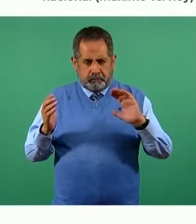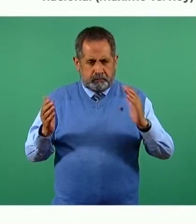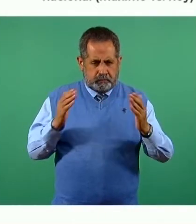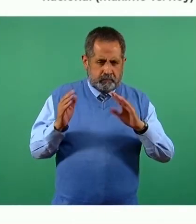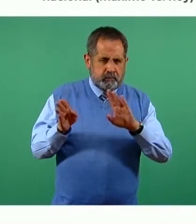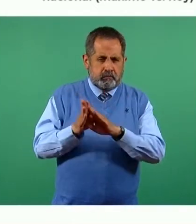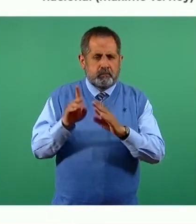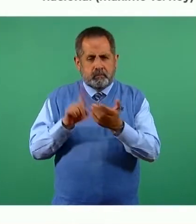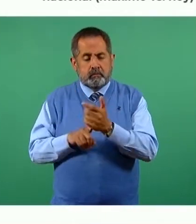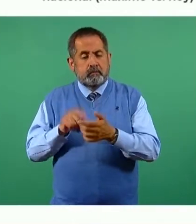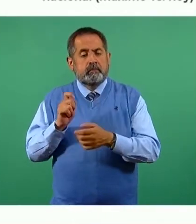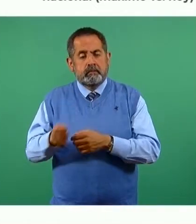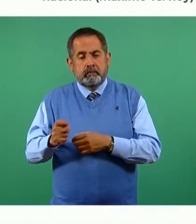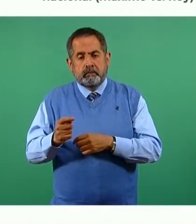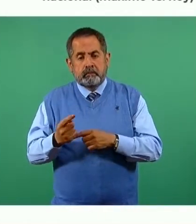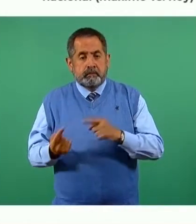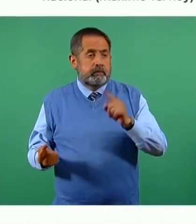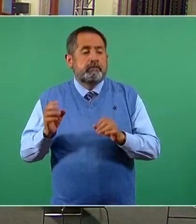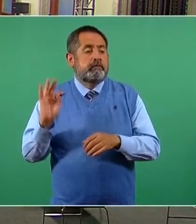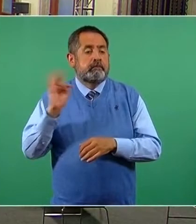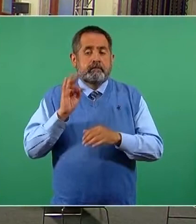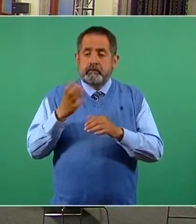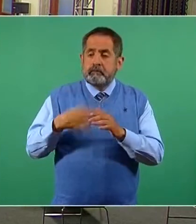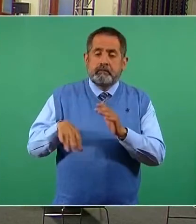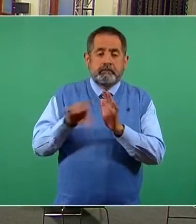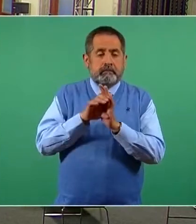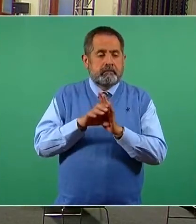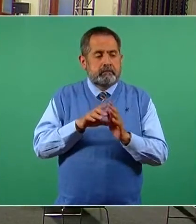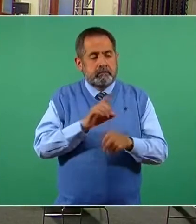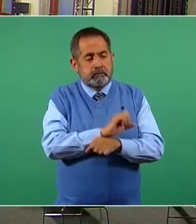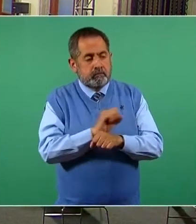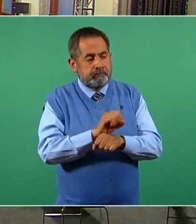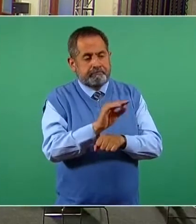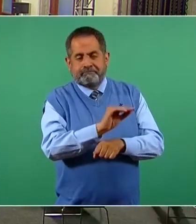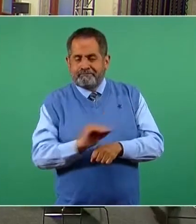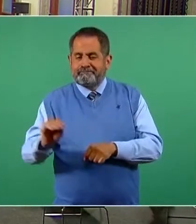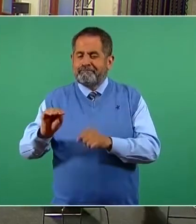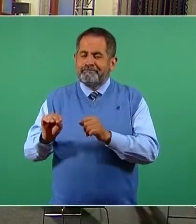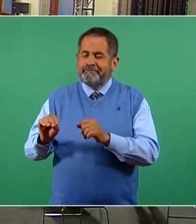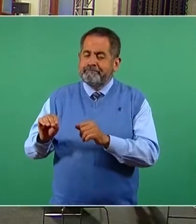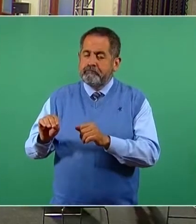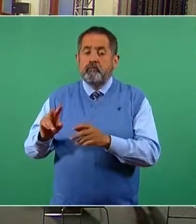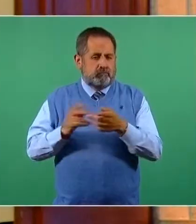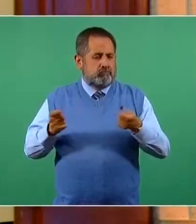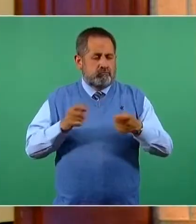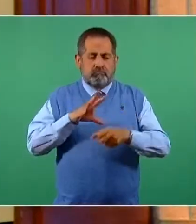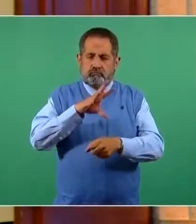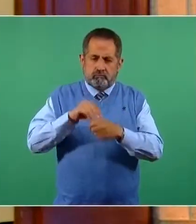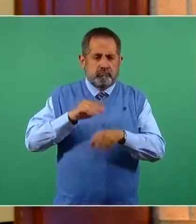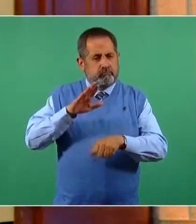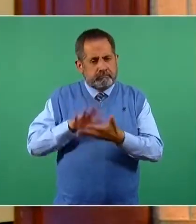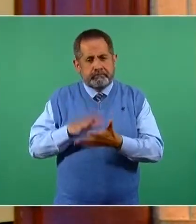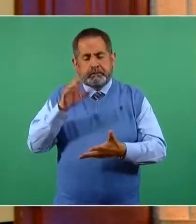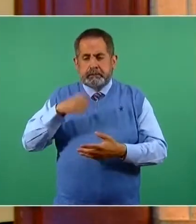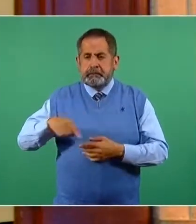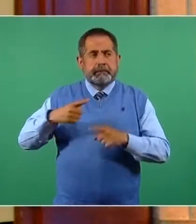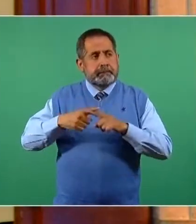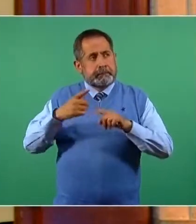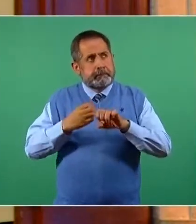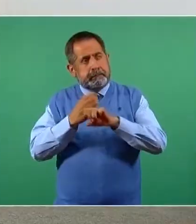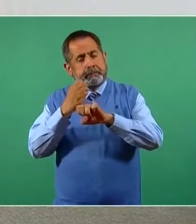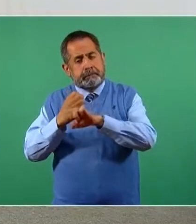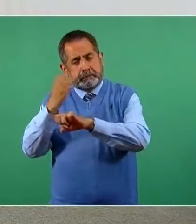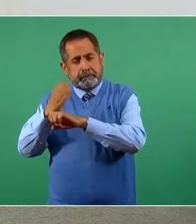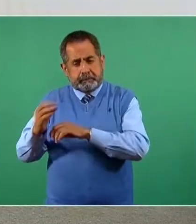cual en días siguientes también pueden variar los registros en cuanto a los contagios al respecto el número de casos acumulados paso a 2